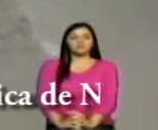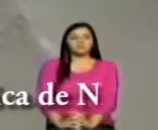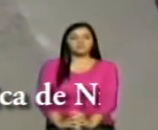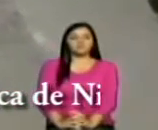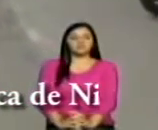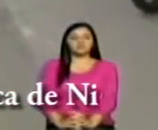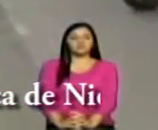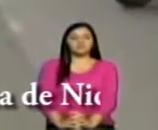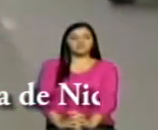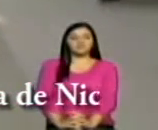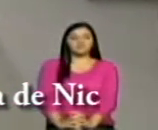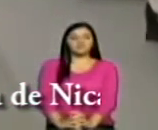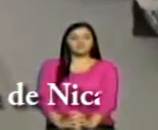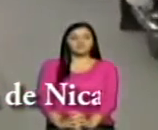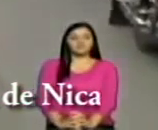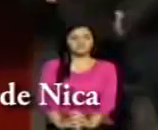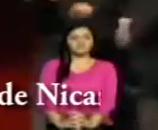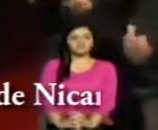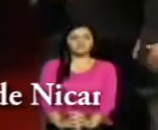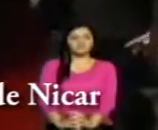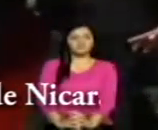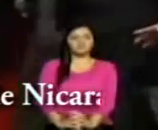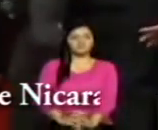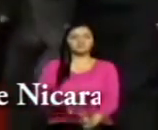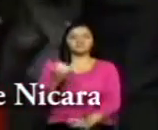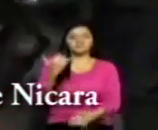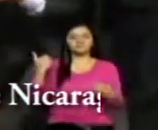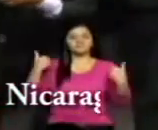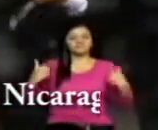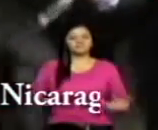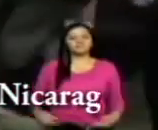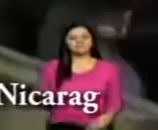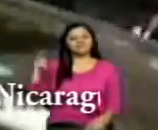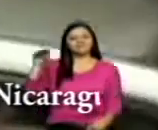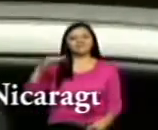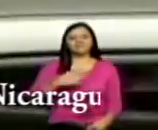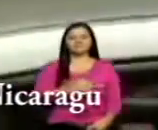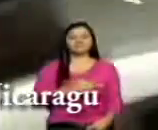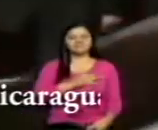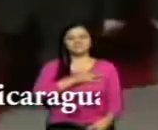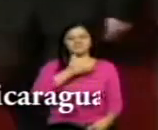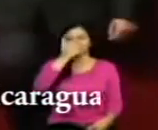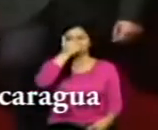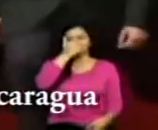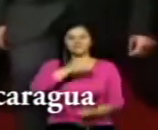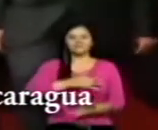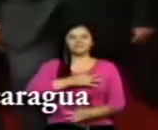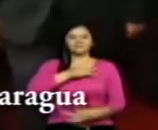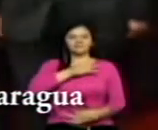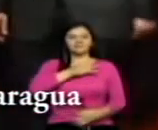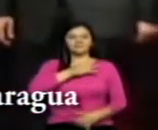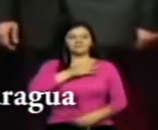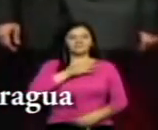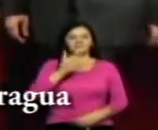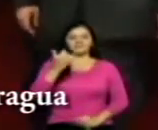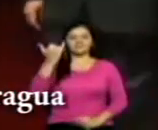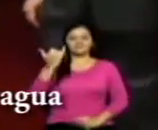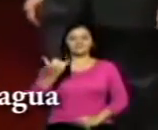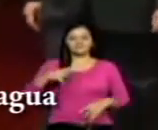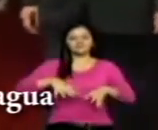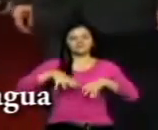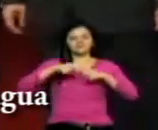vistiendo pues un terno negro con su corbata roja en este día tan importante de su vida, donde va a asumir como